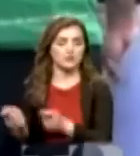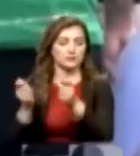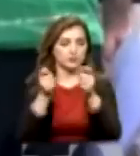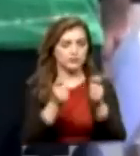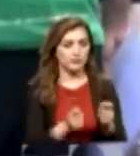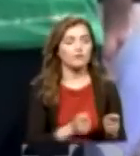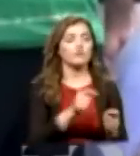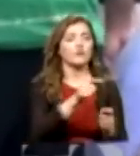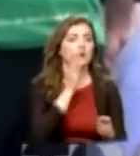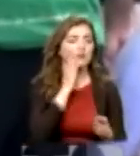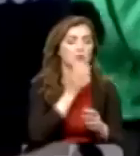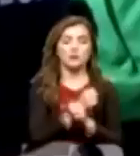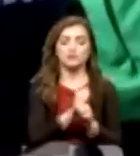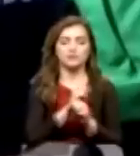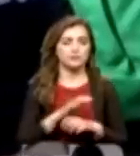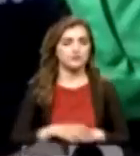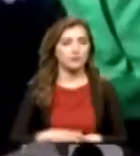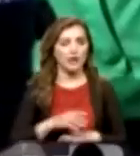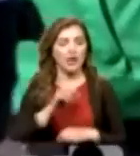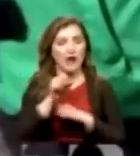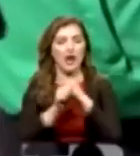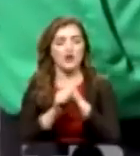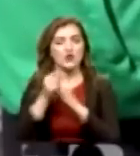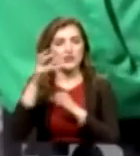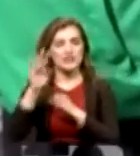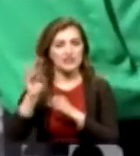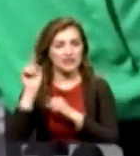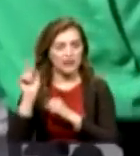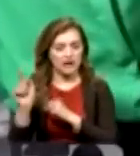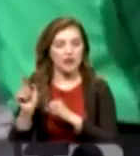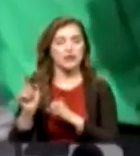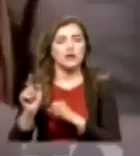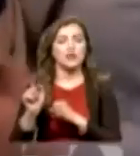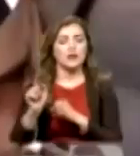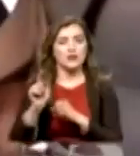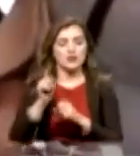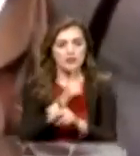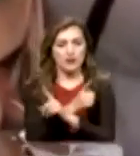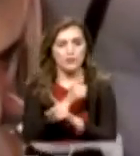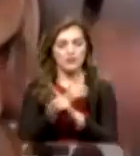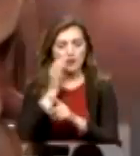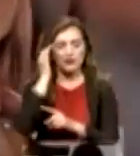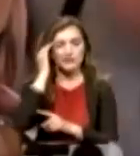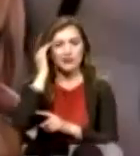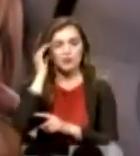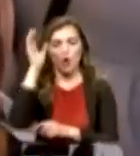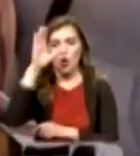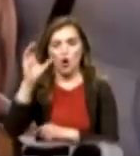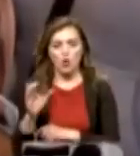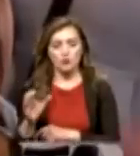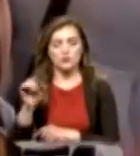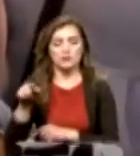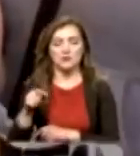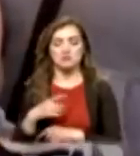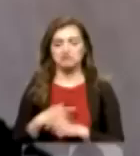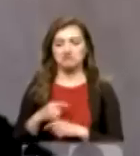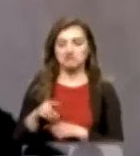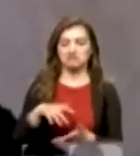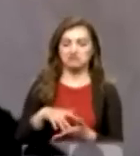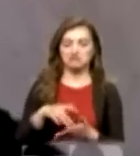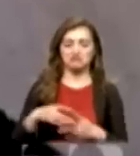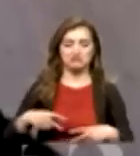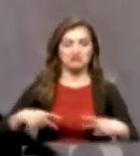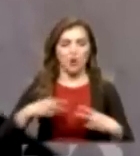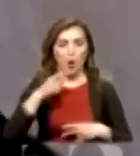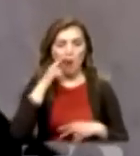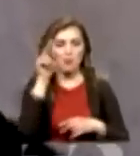de discapacidad intelectual y desapareció de posorja en la costa ecuatoriana donde residía y estudiaba hasta que un migrante venezolano se